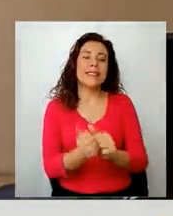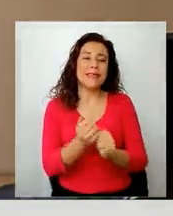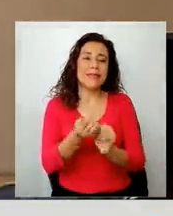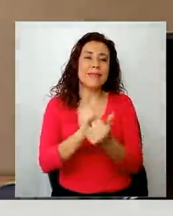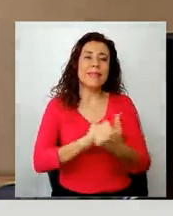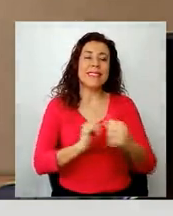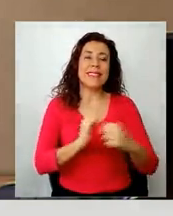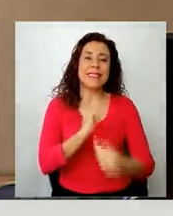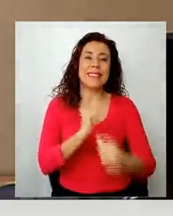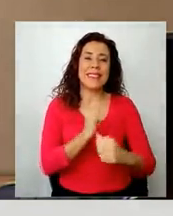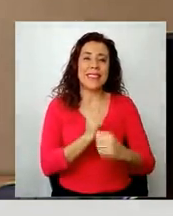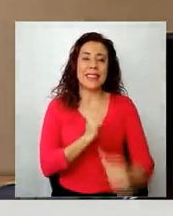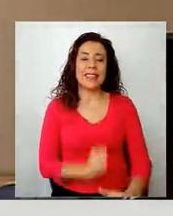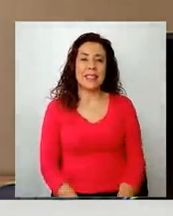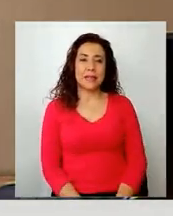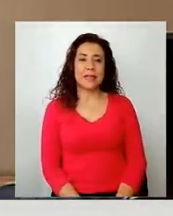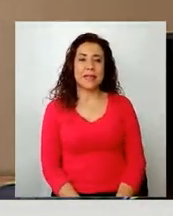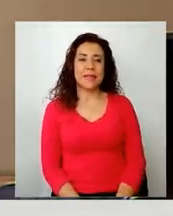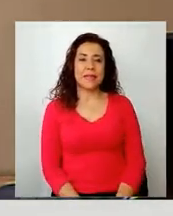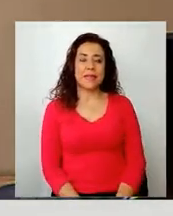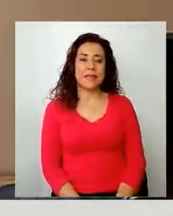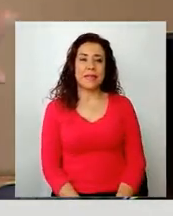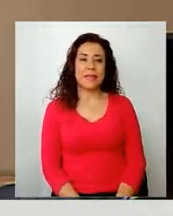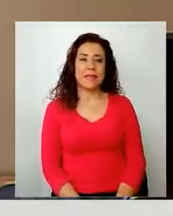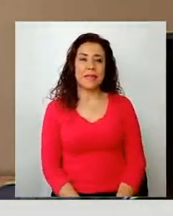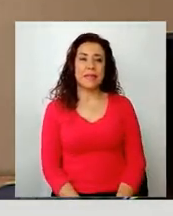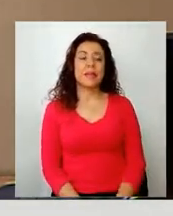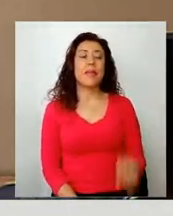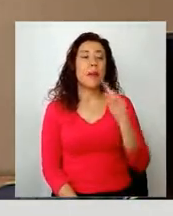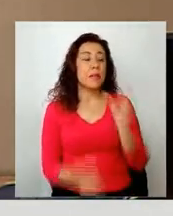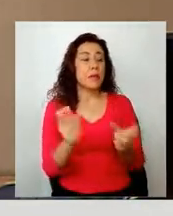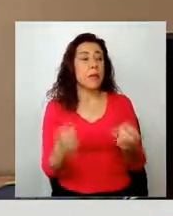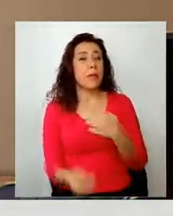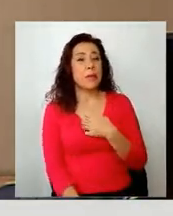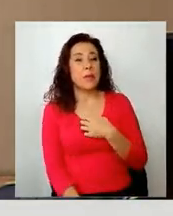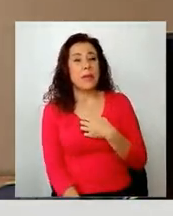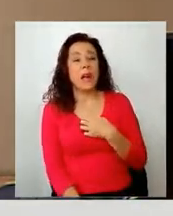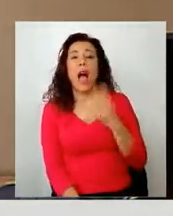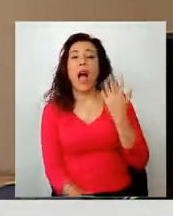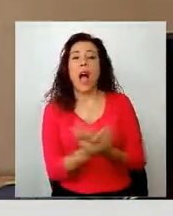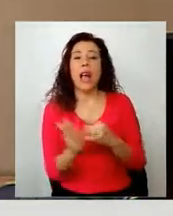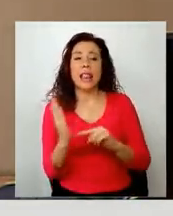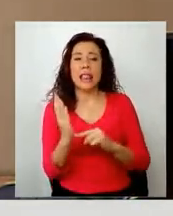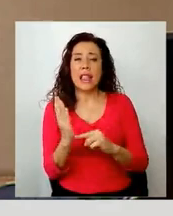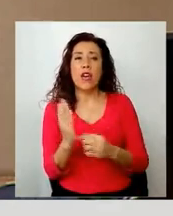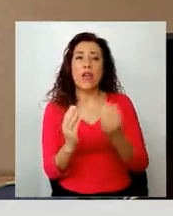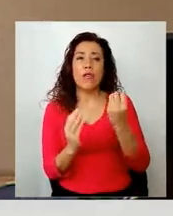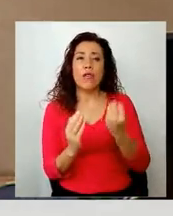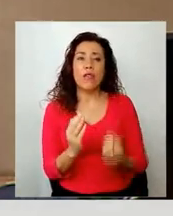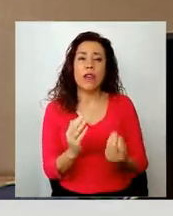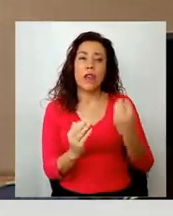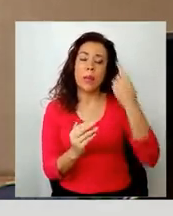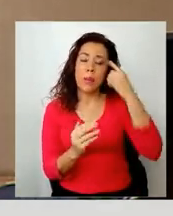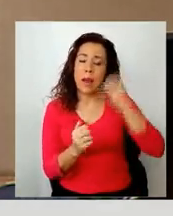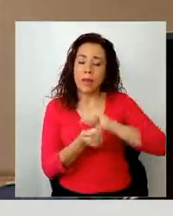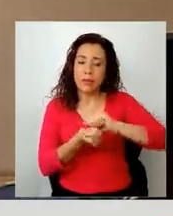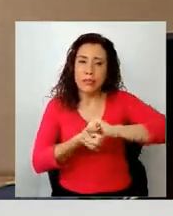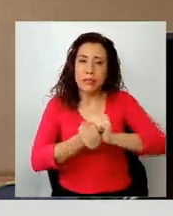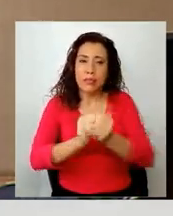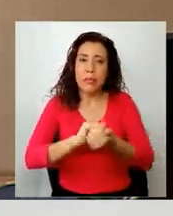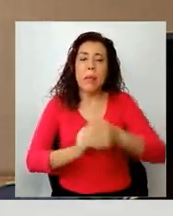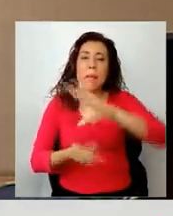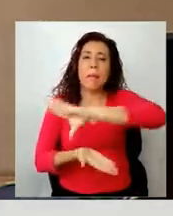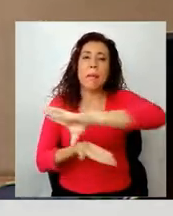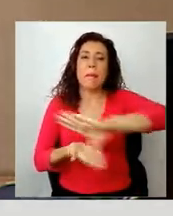existe frente al temor de mucha gente existe la tecnología adecuada para estos procesamientos en países por ejemplo como